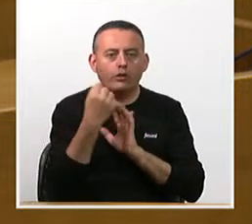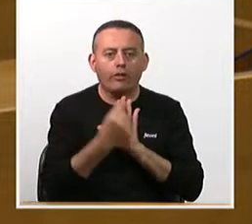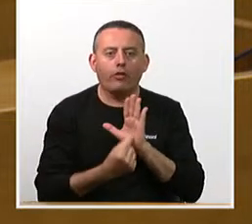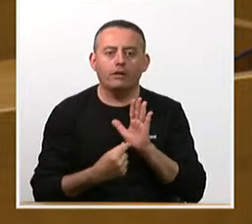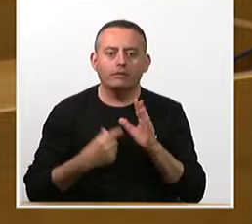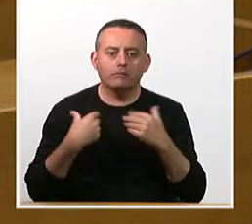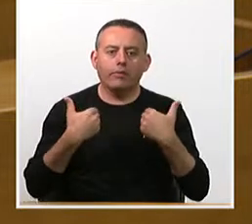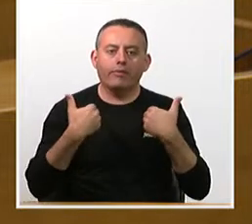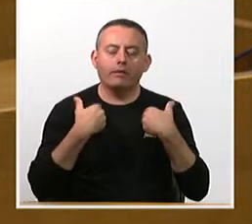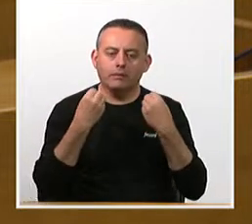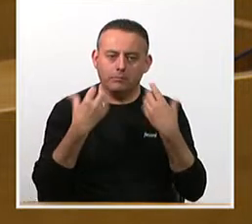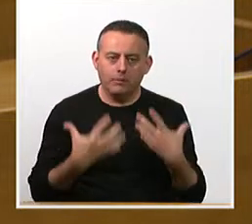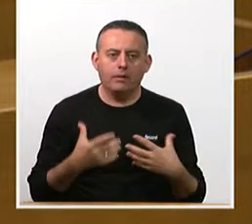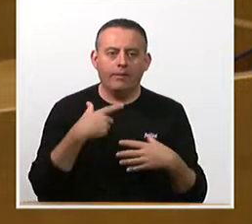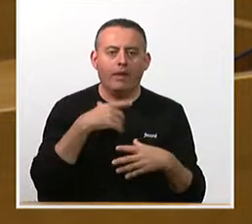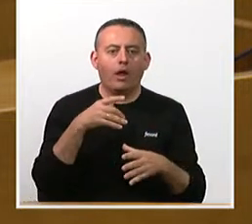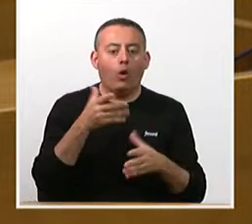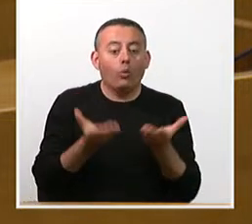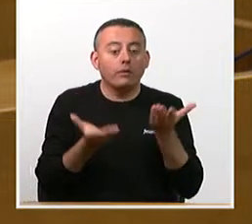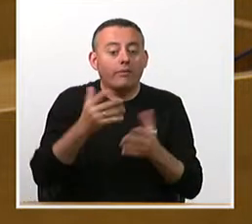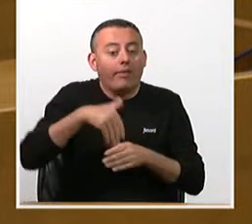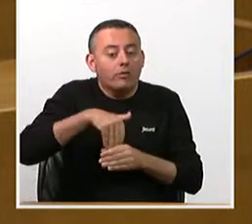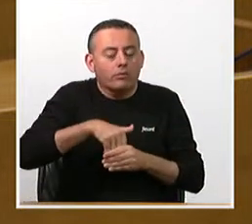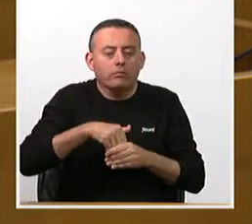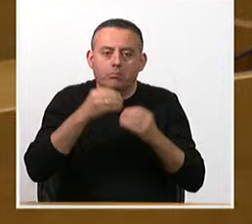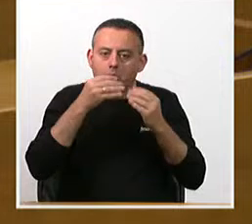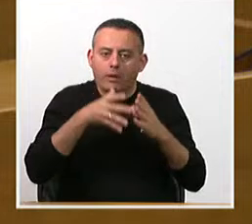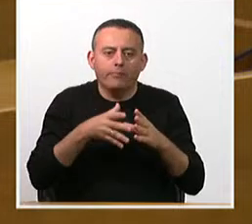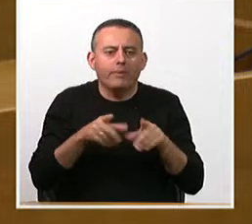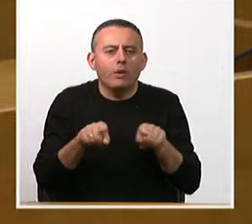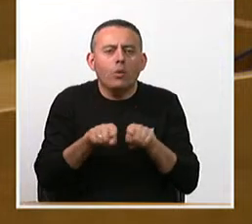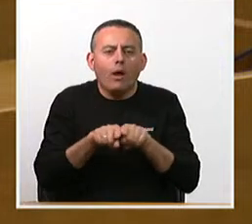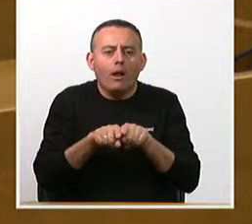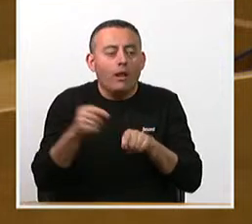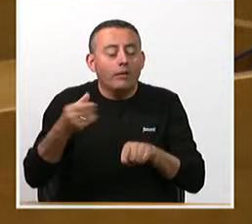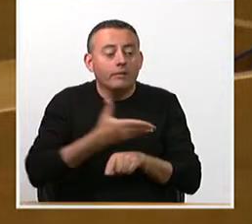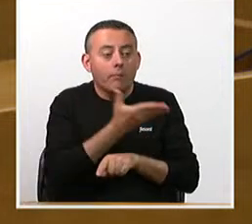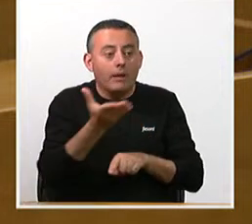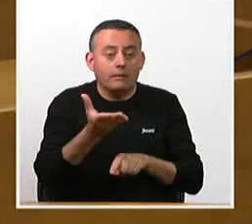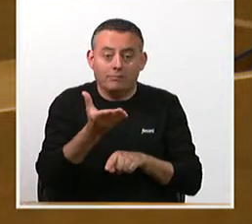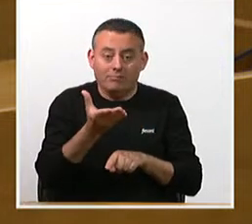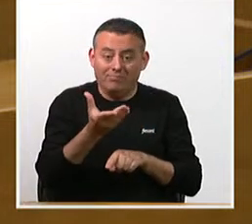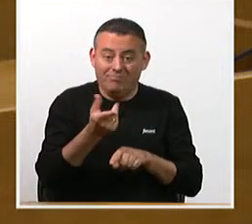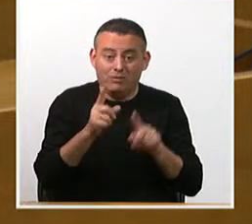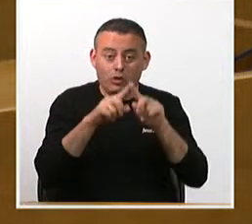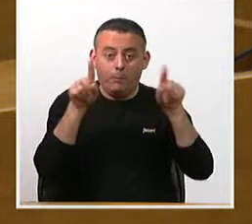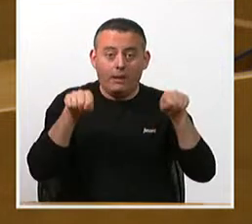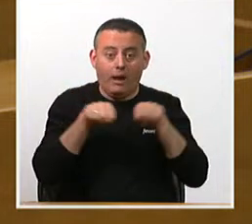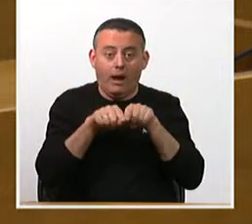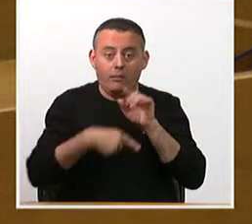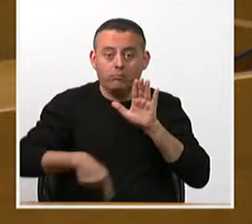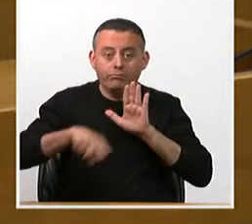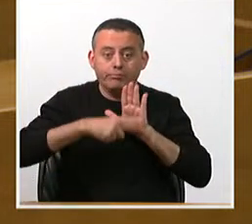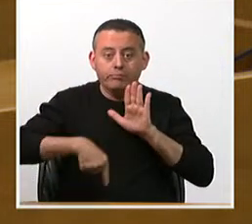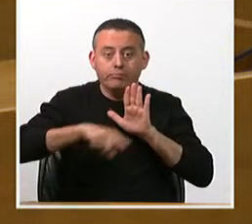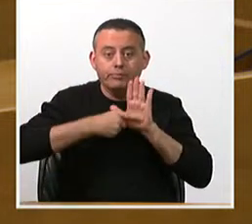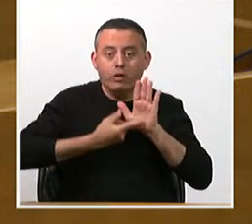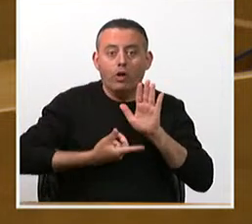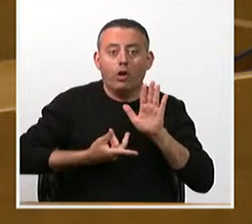servicio de la administración de Justicia tengan los mismos complementos salariales los mismos derechos en todo el